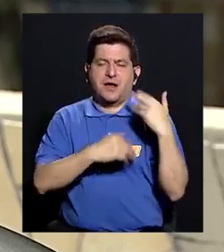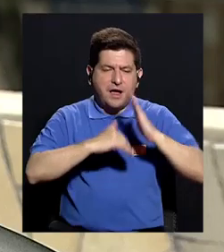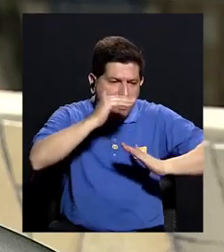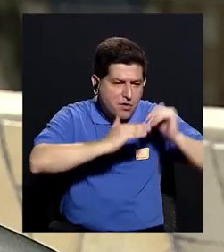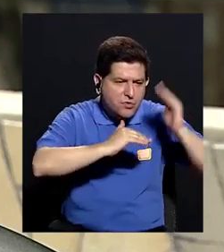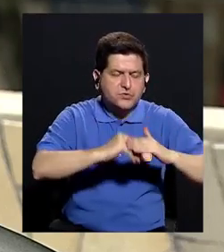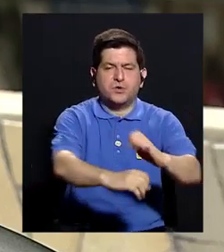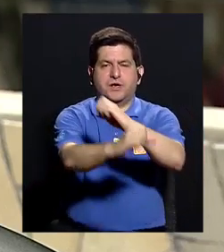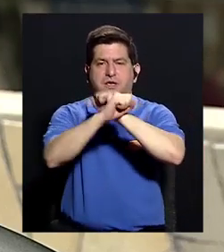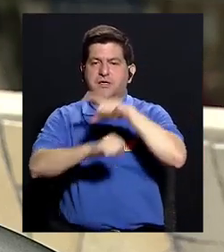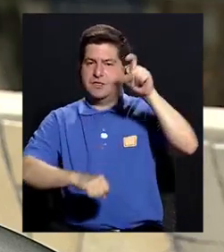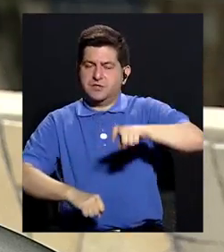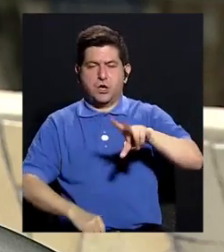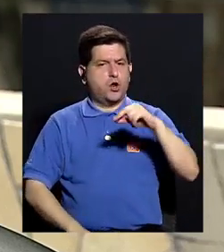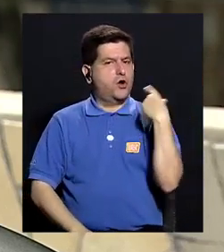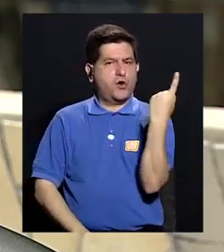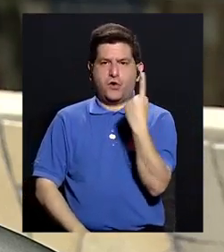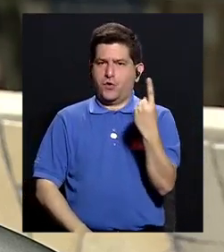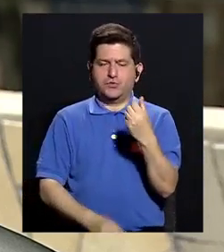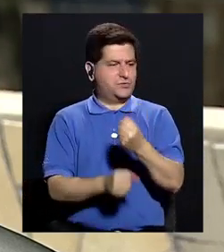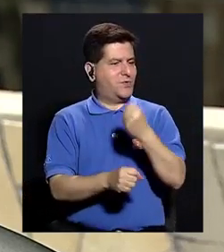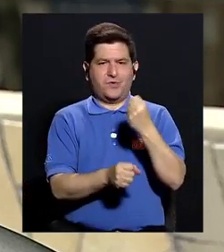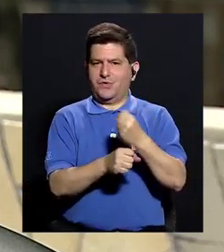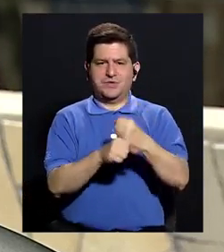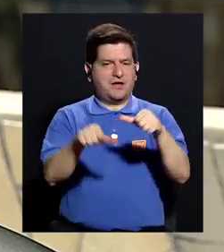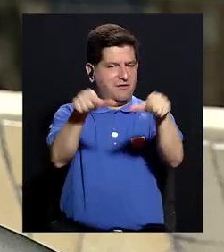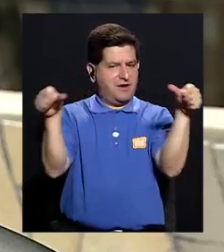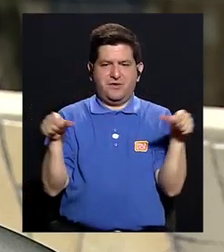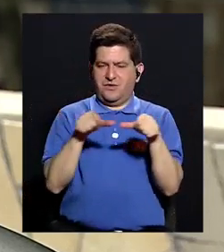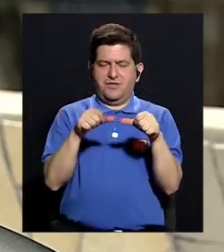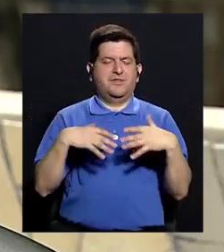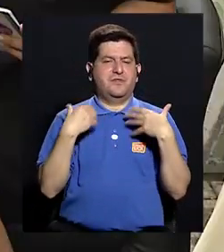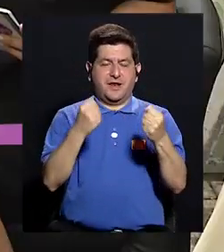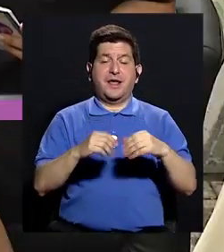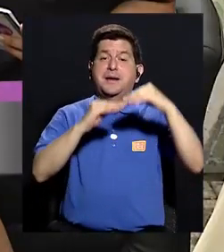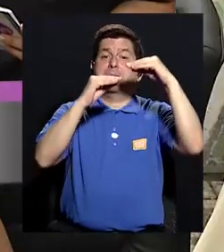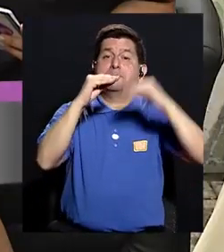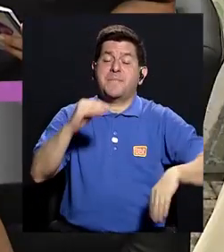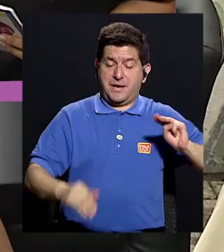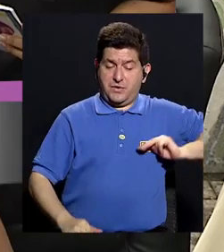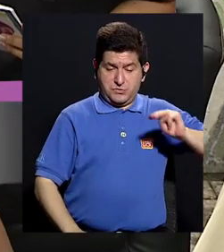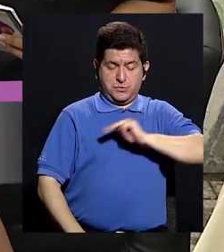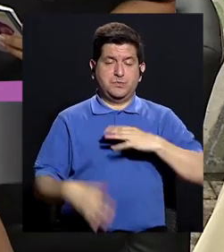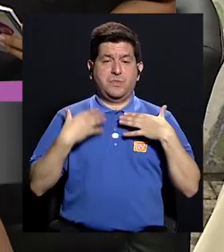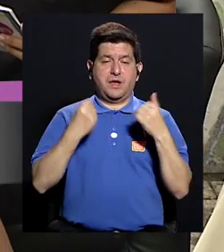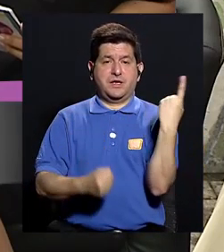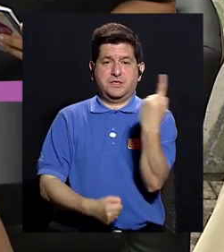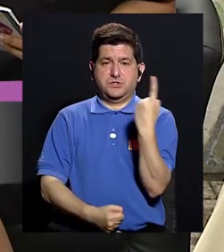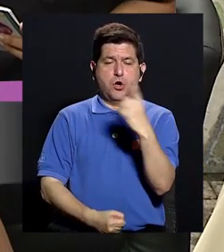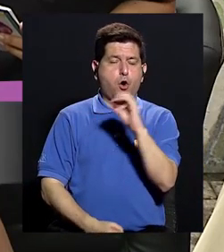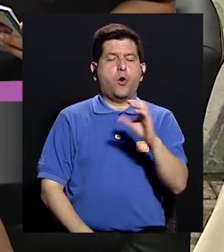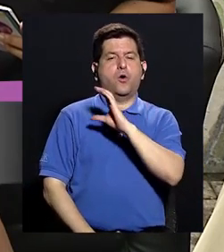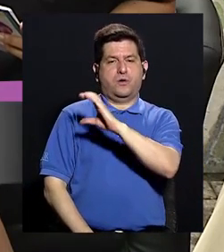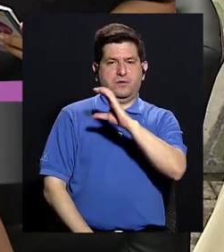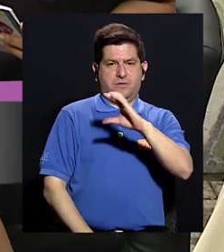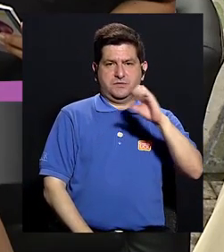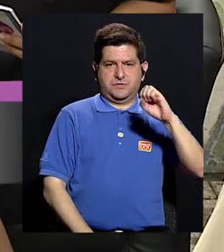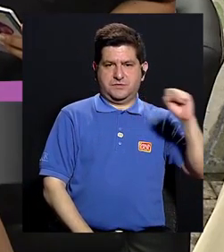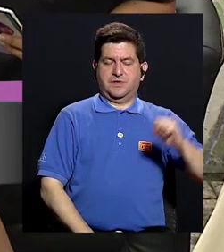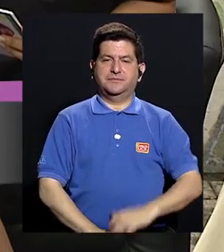construye y se garantiza. No es únicamente una tarea del sector salud. Mucho menos del Ministerio de Salud únicamente o de la